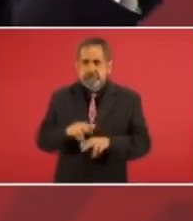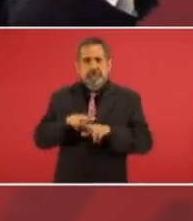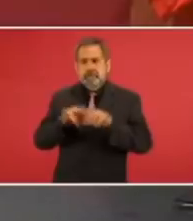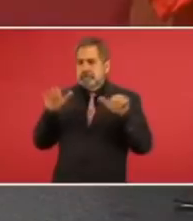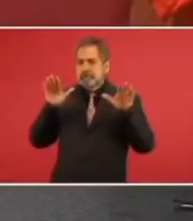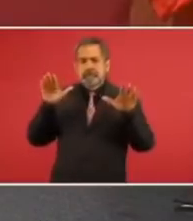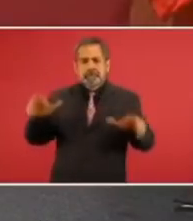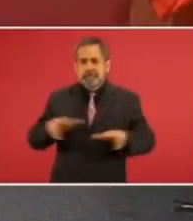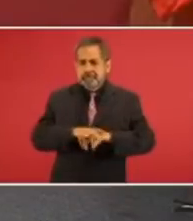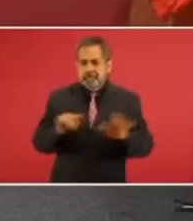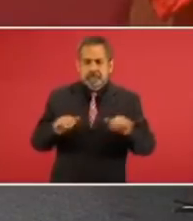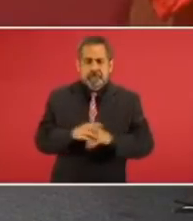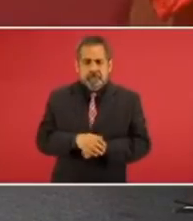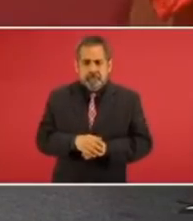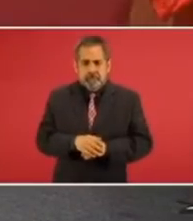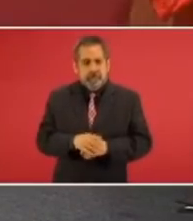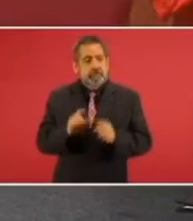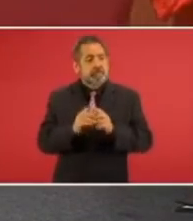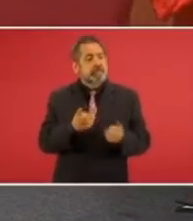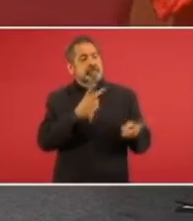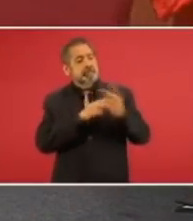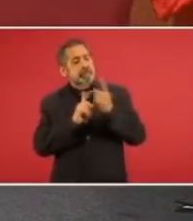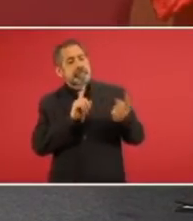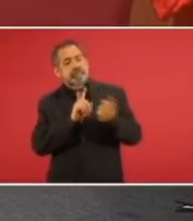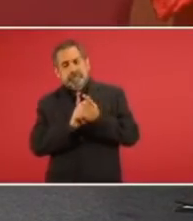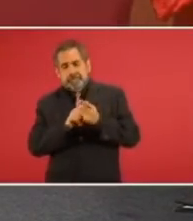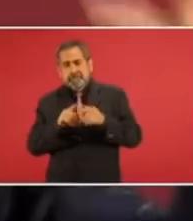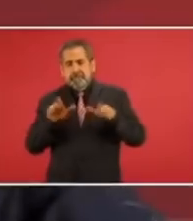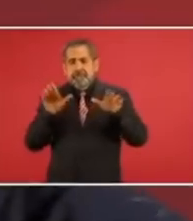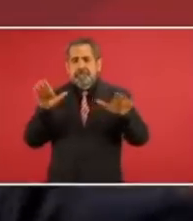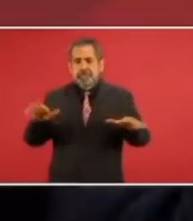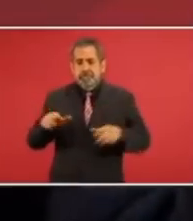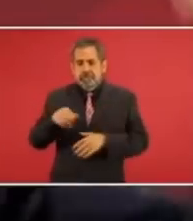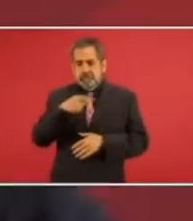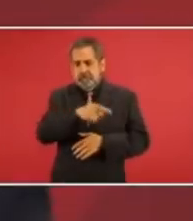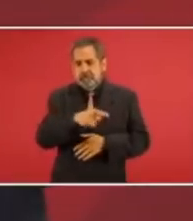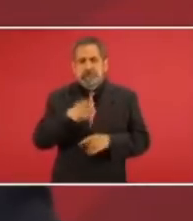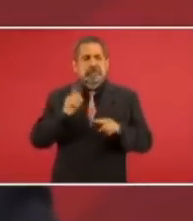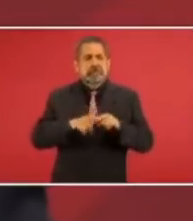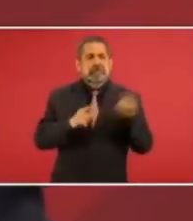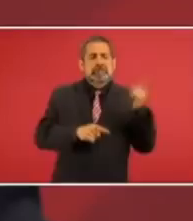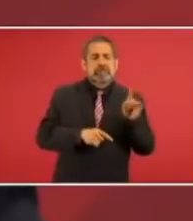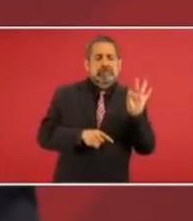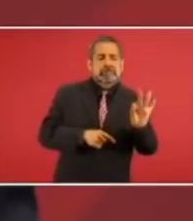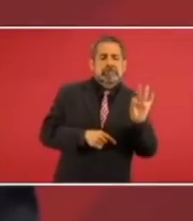aeropuerto. El que llegue a verme en el aeropuerto es porque lo mandaron